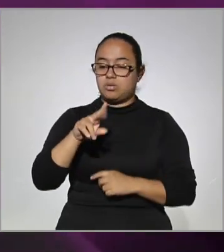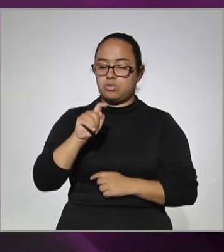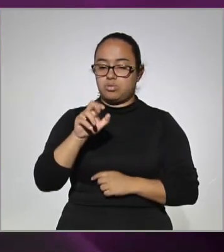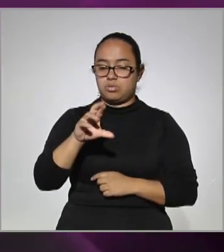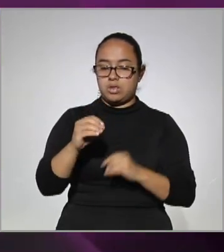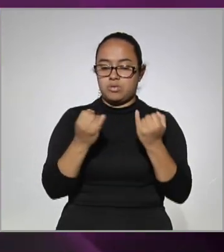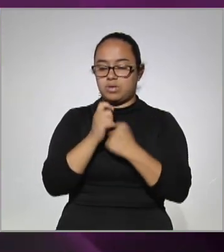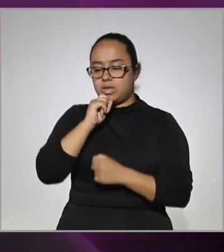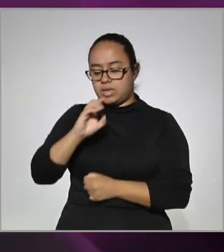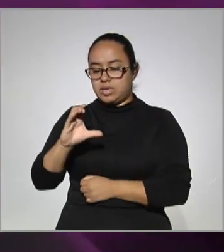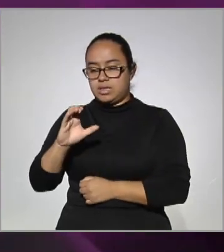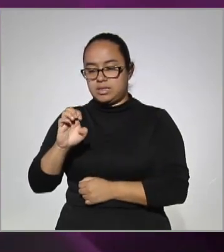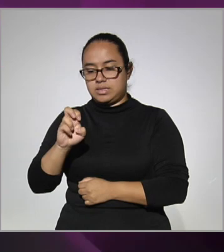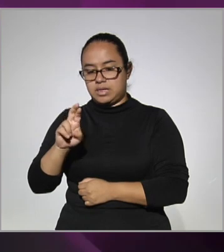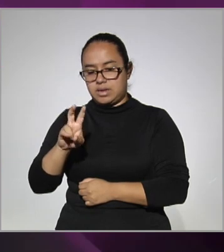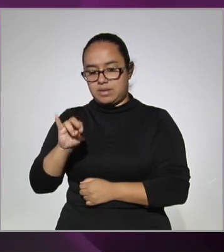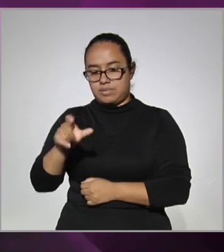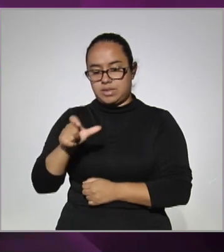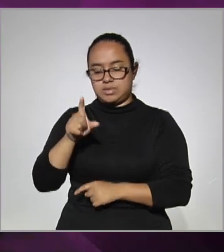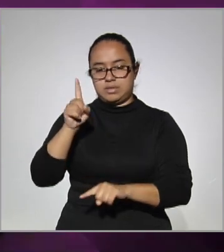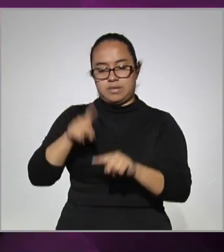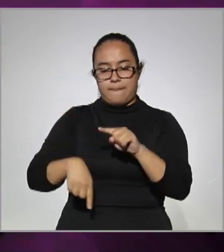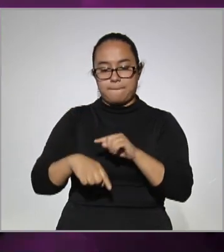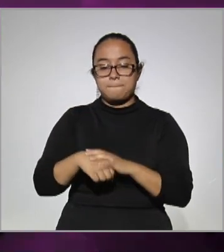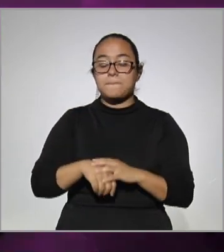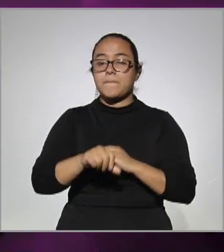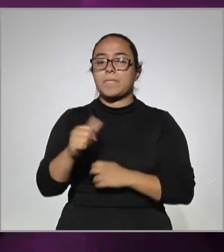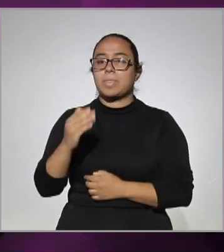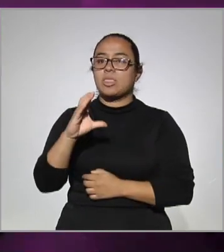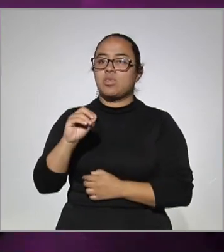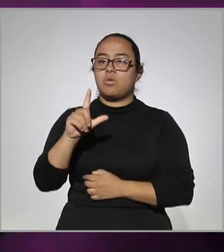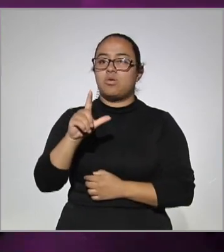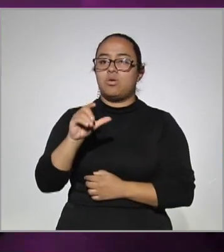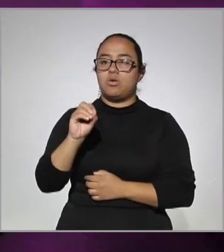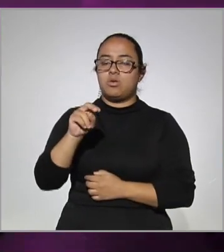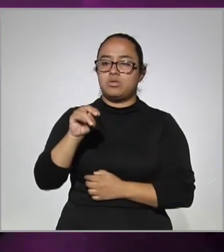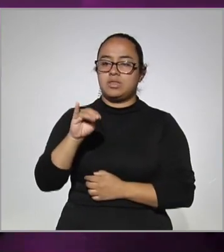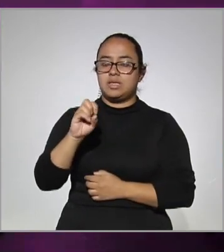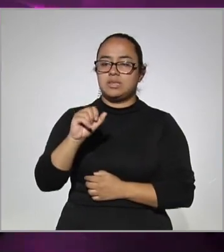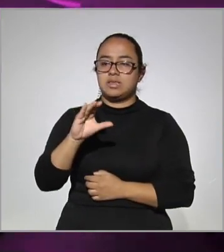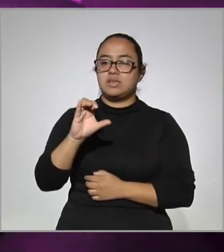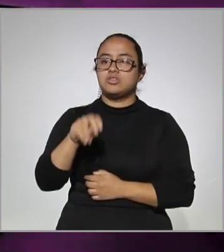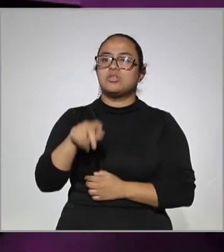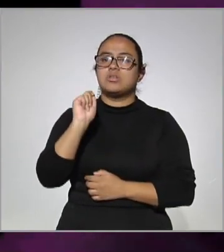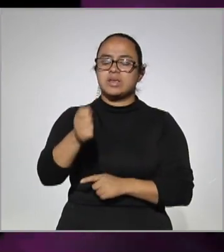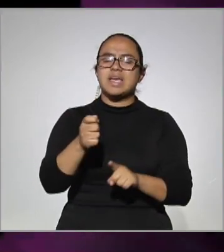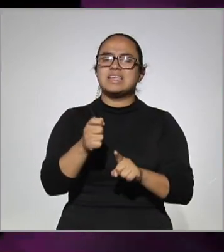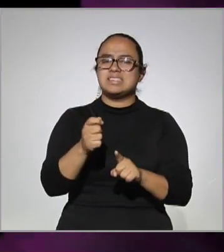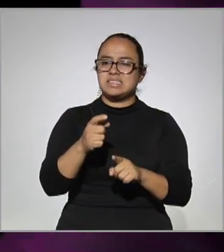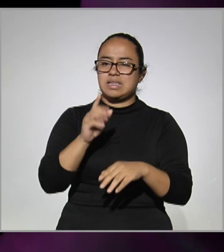el cérvix. Una conización, que la conización consiste en una etapa